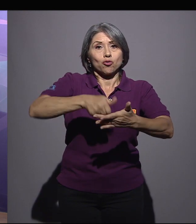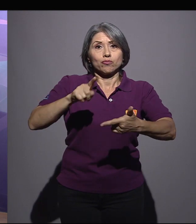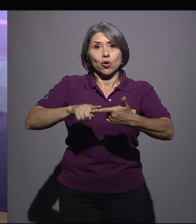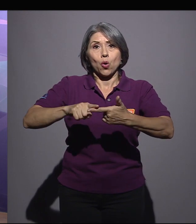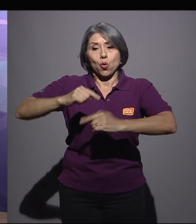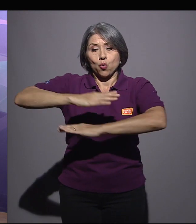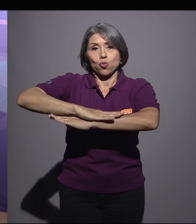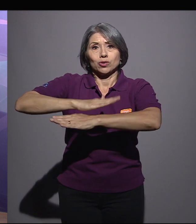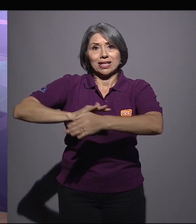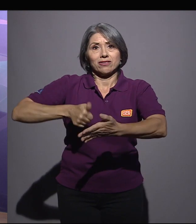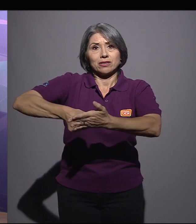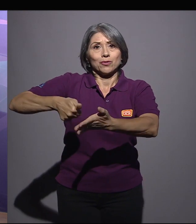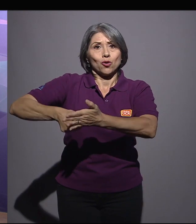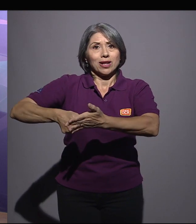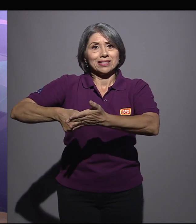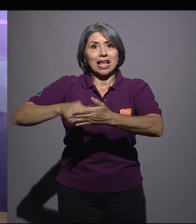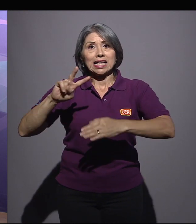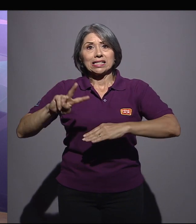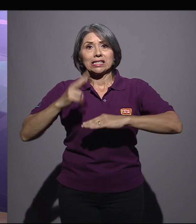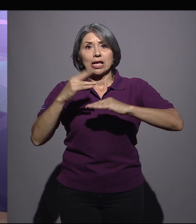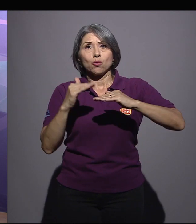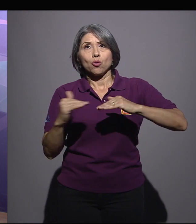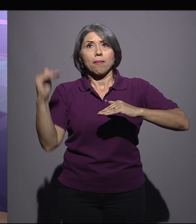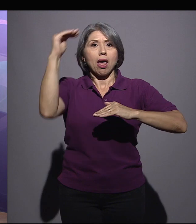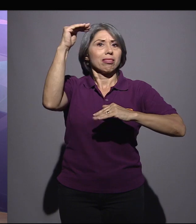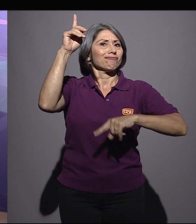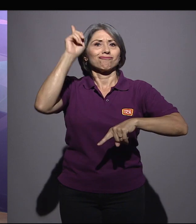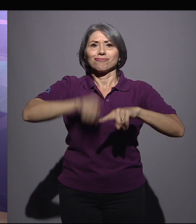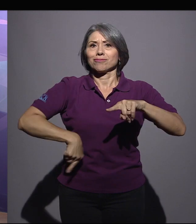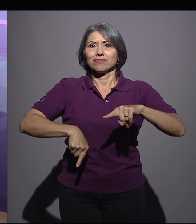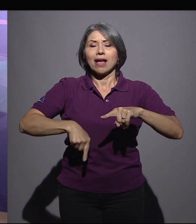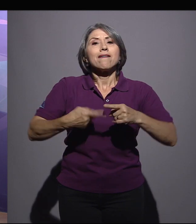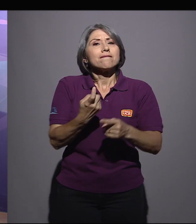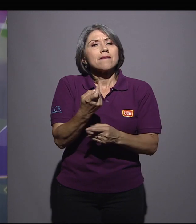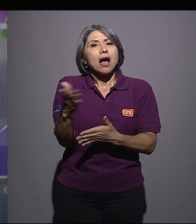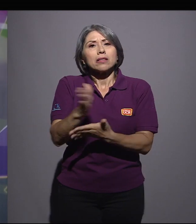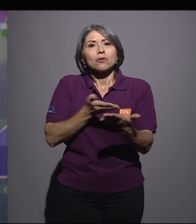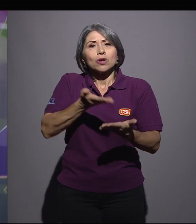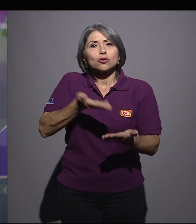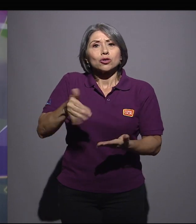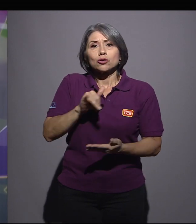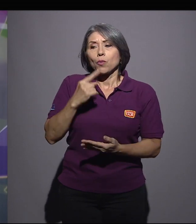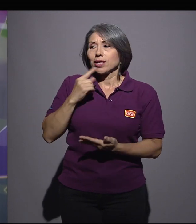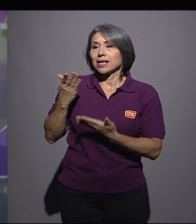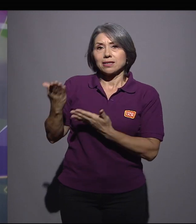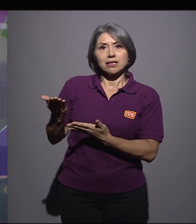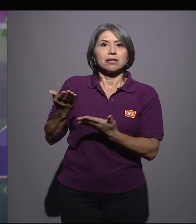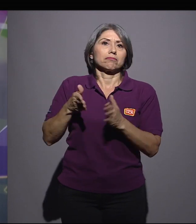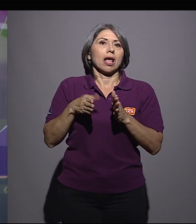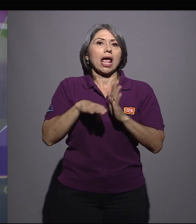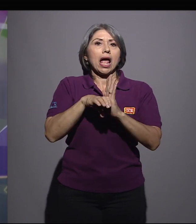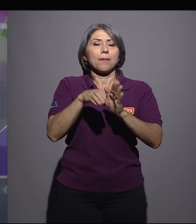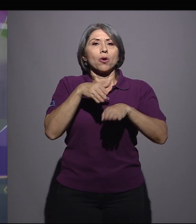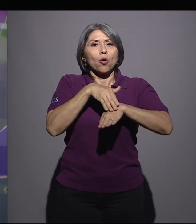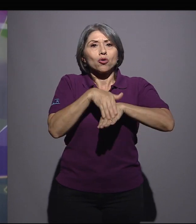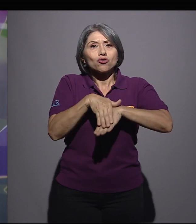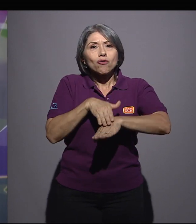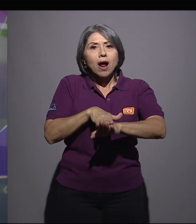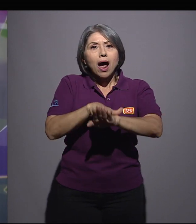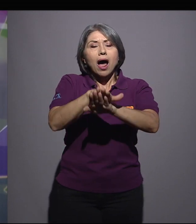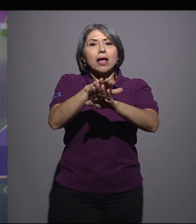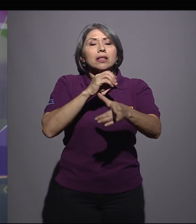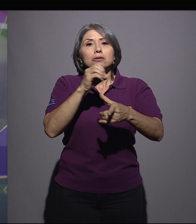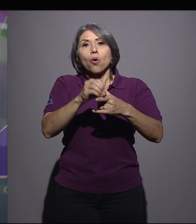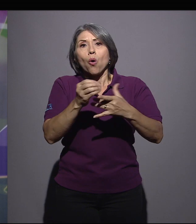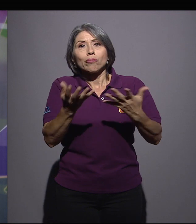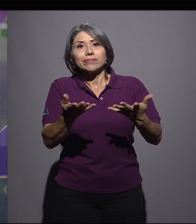todavía nos falta que trabajar, pero hay algunos, como bien decía Yaslin, que las rampas, que los tubitos estos, ¿verdad?,